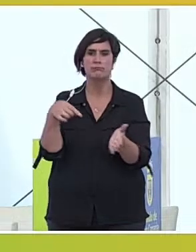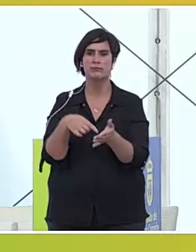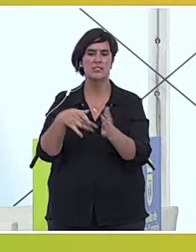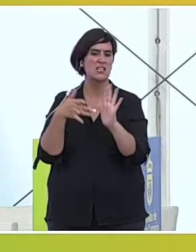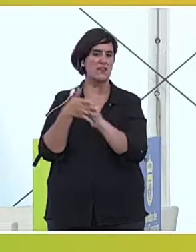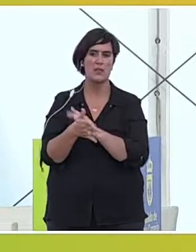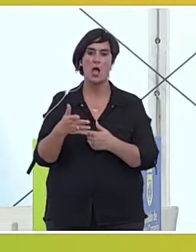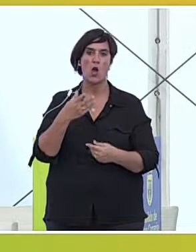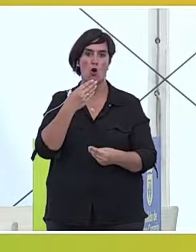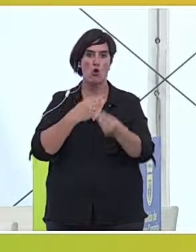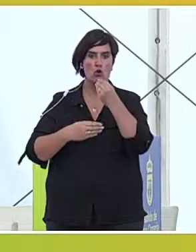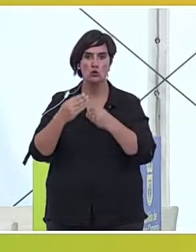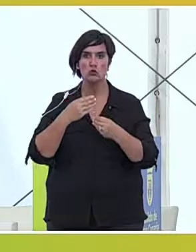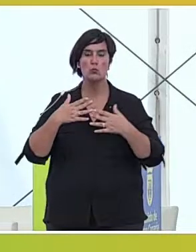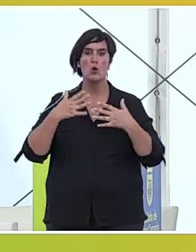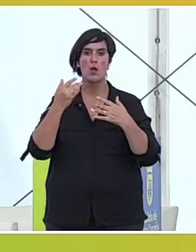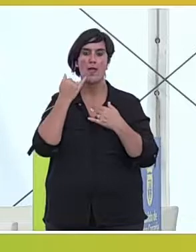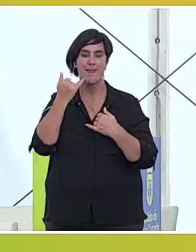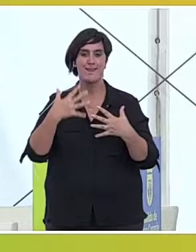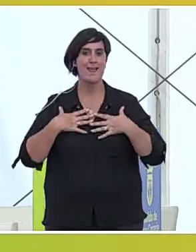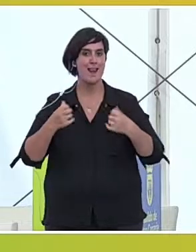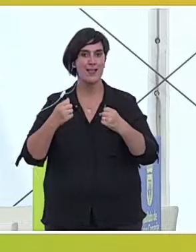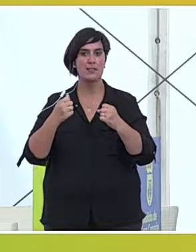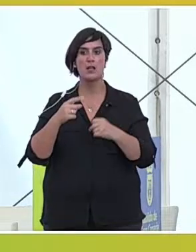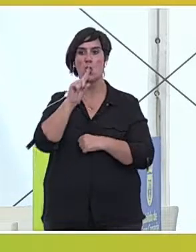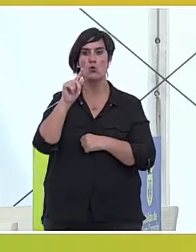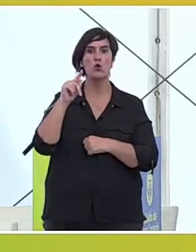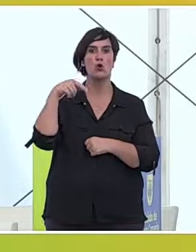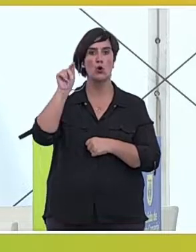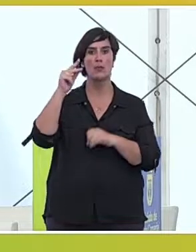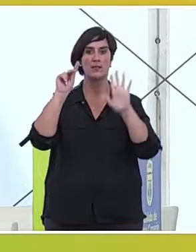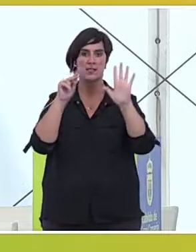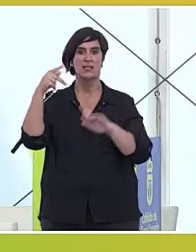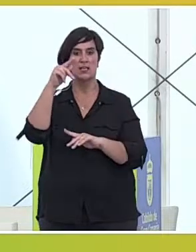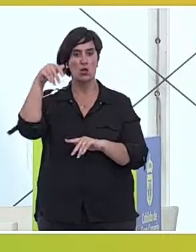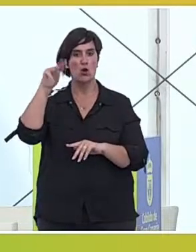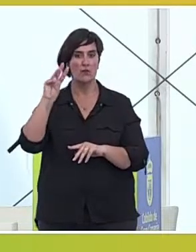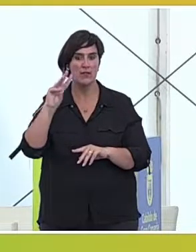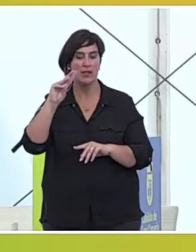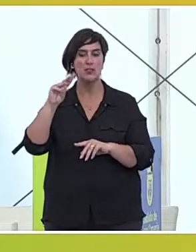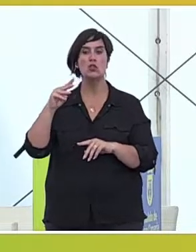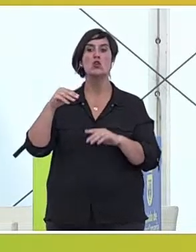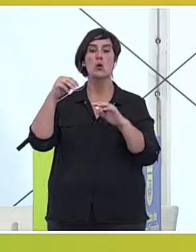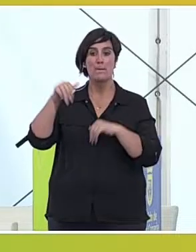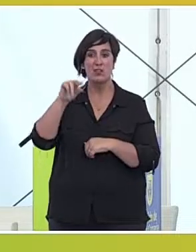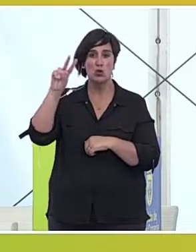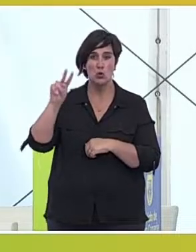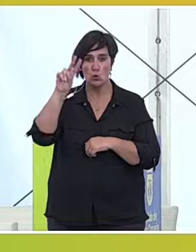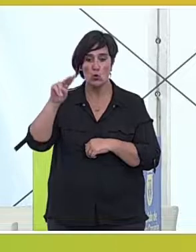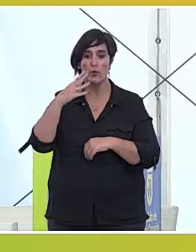de energía eléctrica inferior a 1,7 kilovatios hora metro cúbico de agua osmotizada, agua de